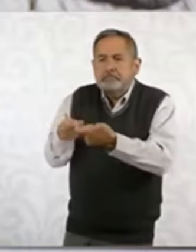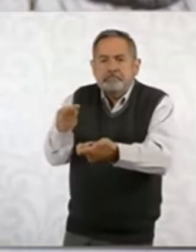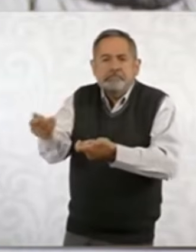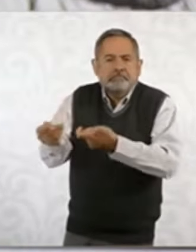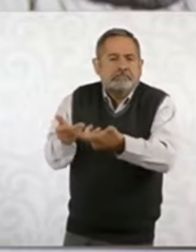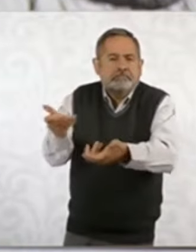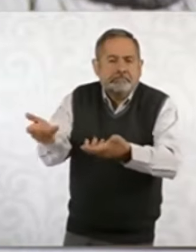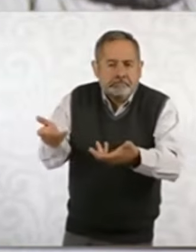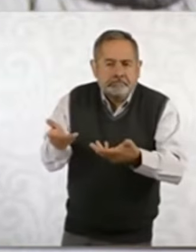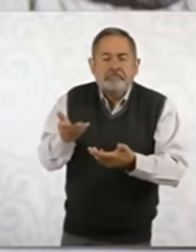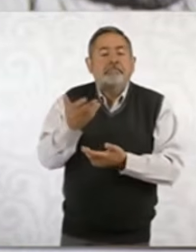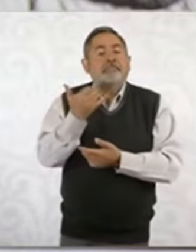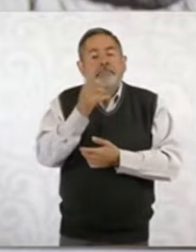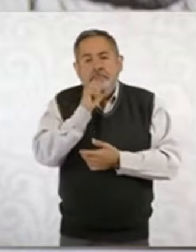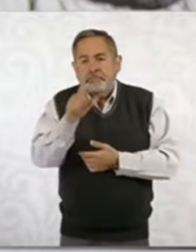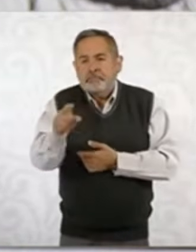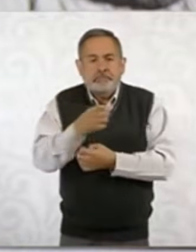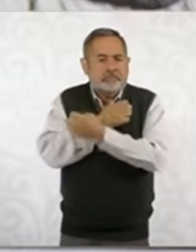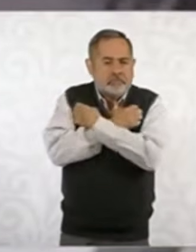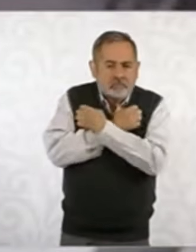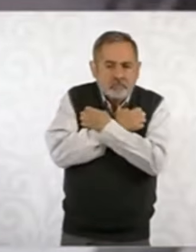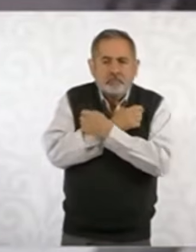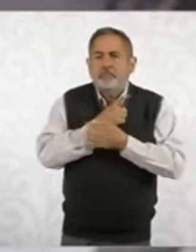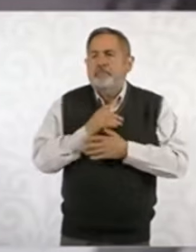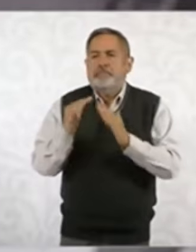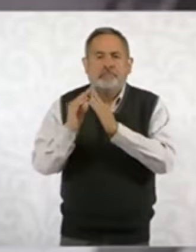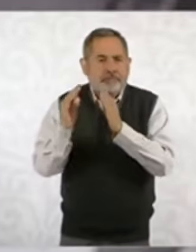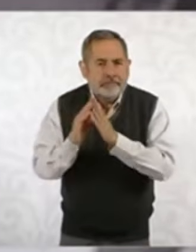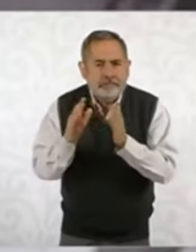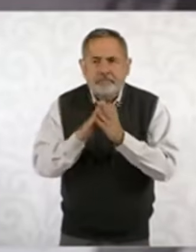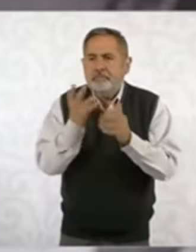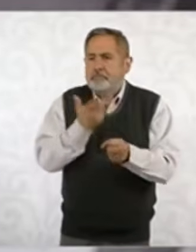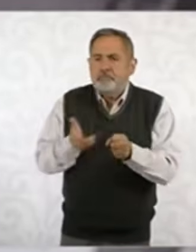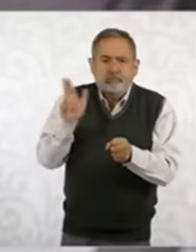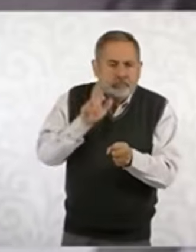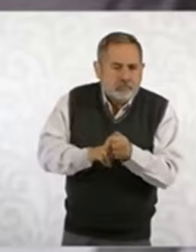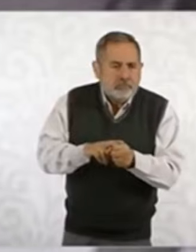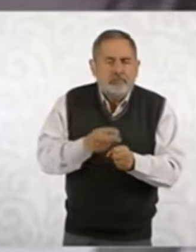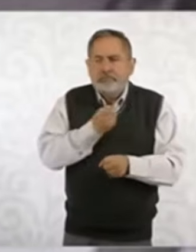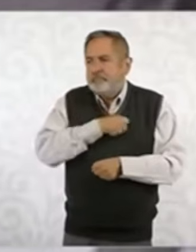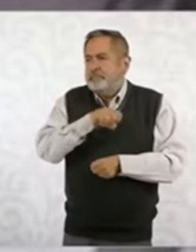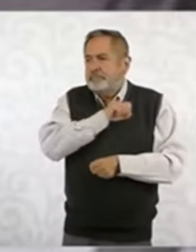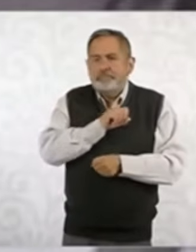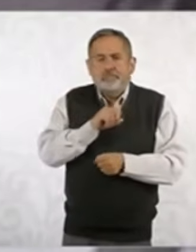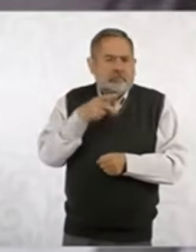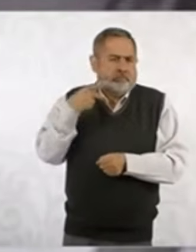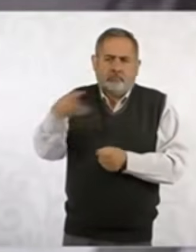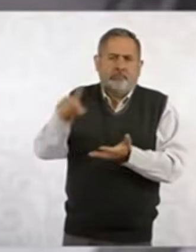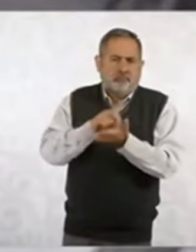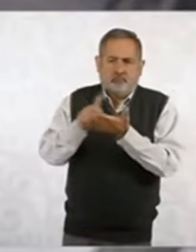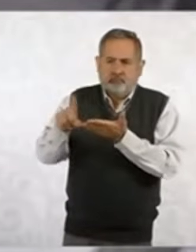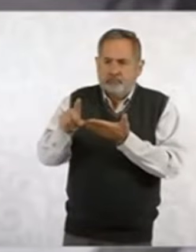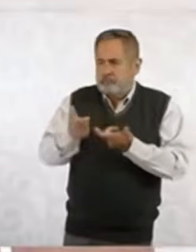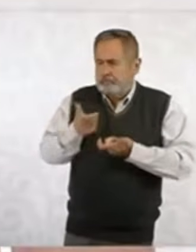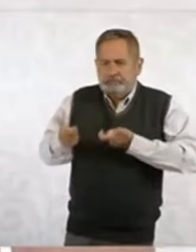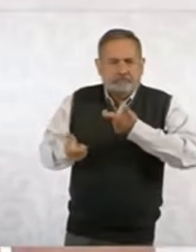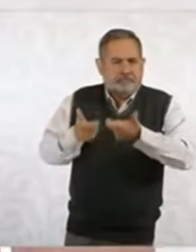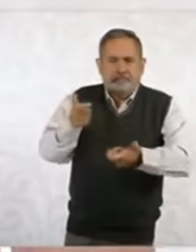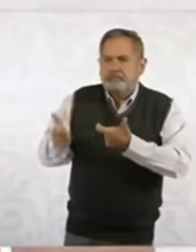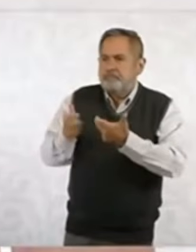acceso a la educación, el acceso a la vivienda, el acceso a los grandes derechos del pueblo de México.